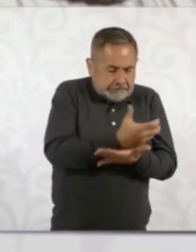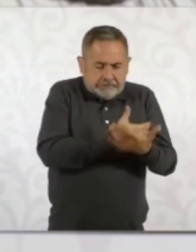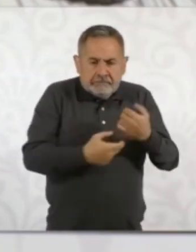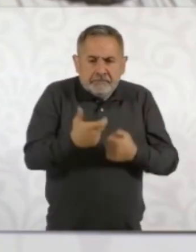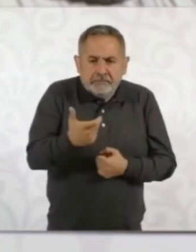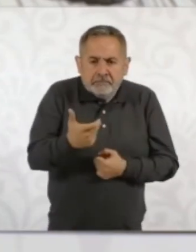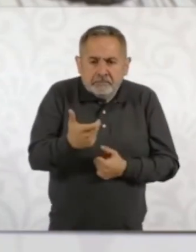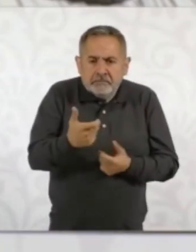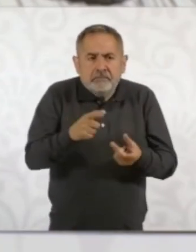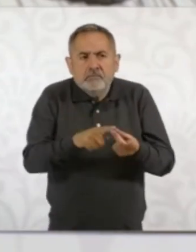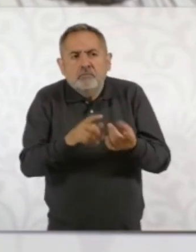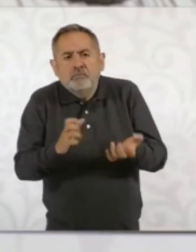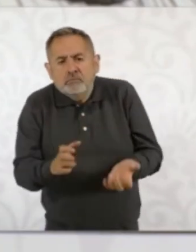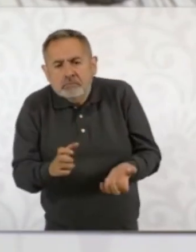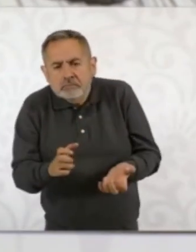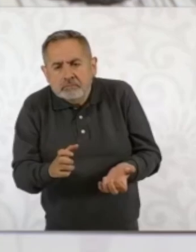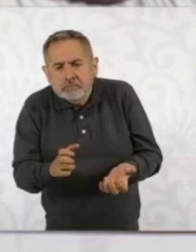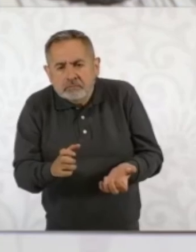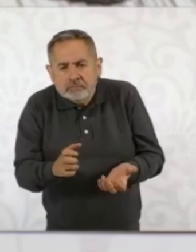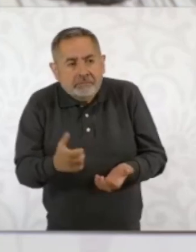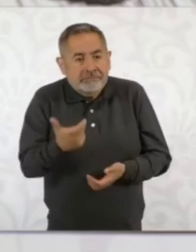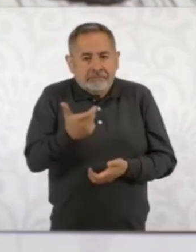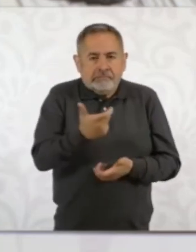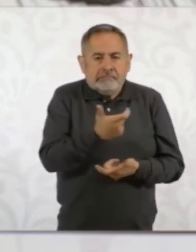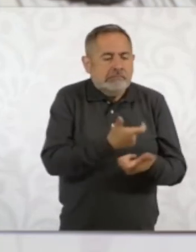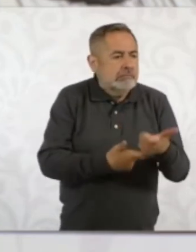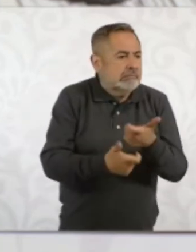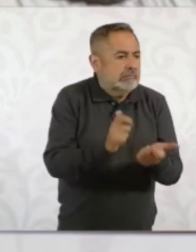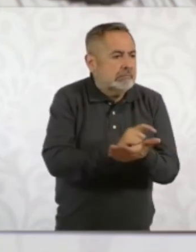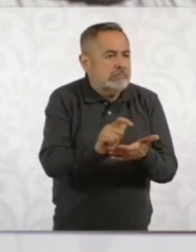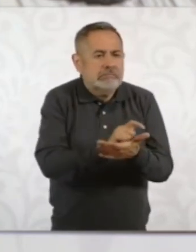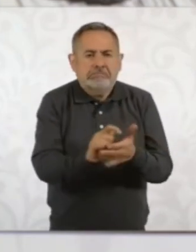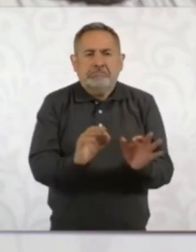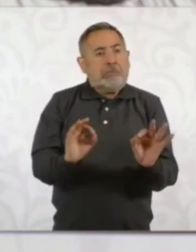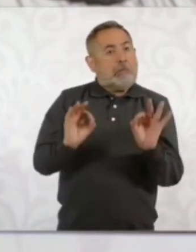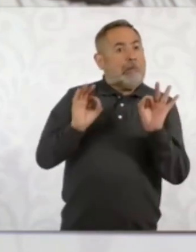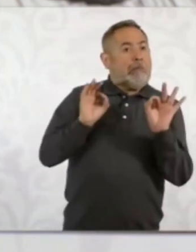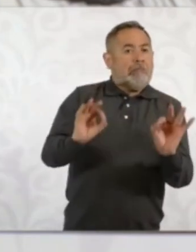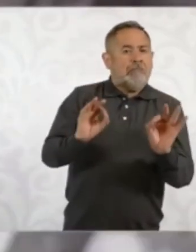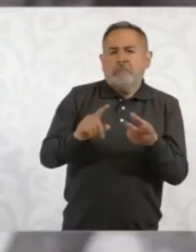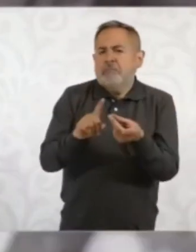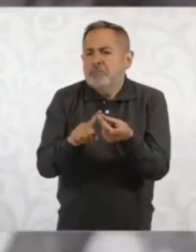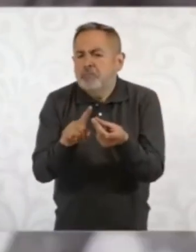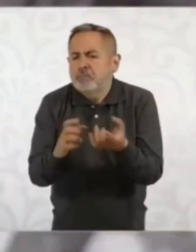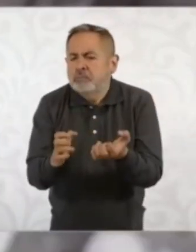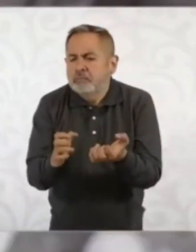droga? ¿Dónde se lava el dinero? Es decir,